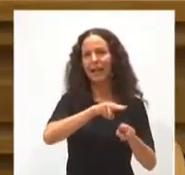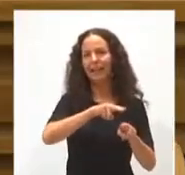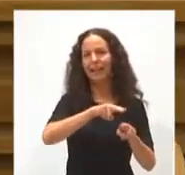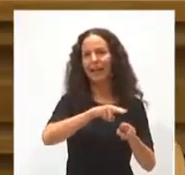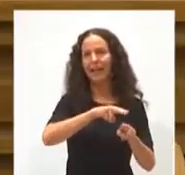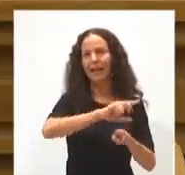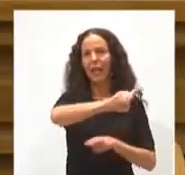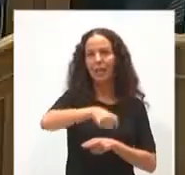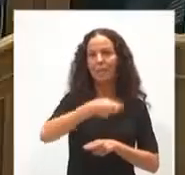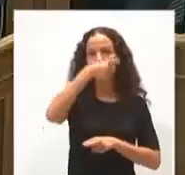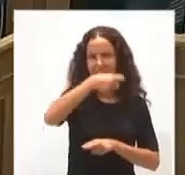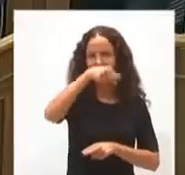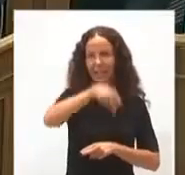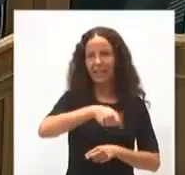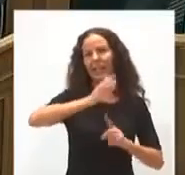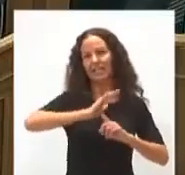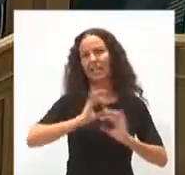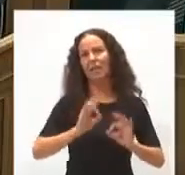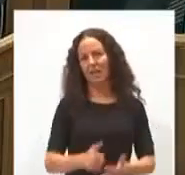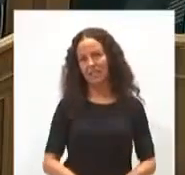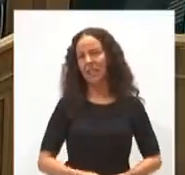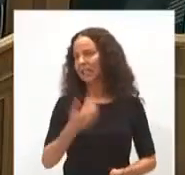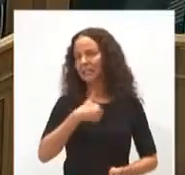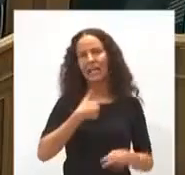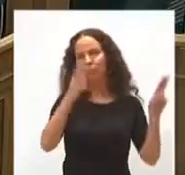de castilla-la mancha' y vamos a hacer ya